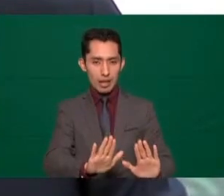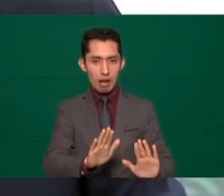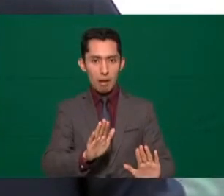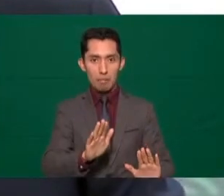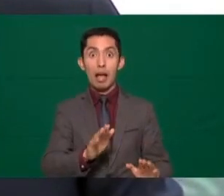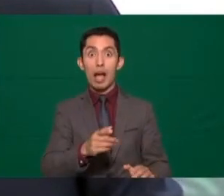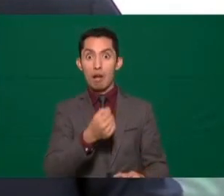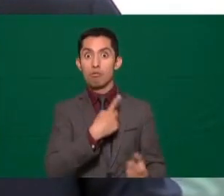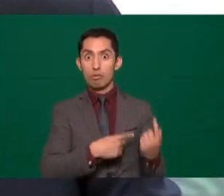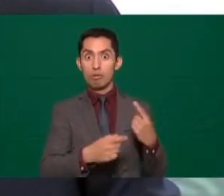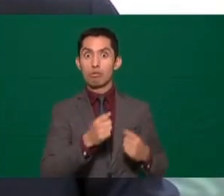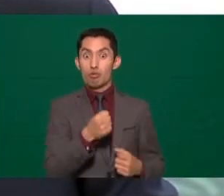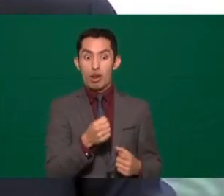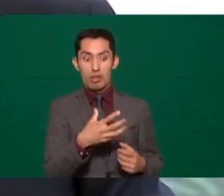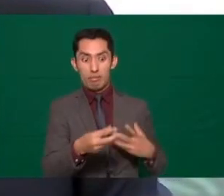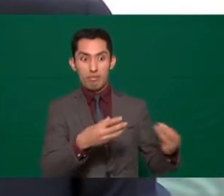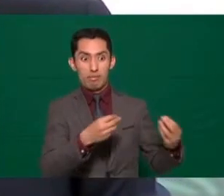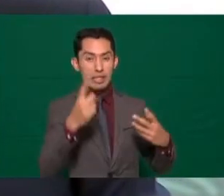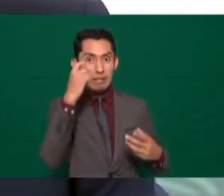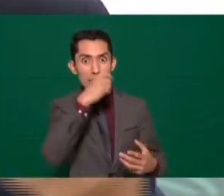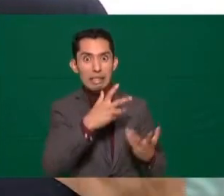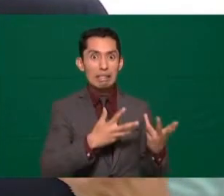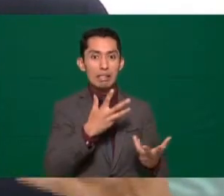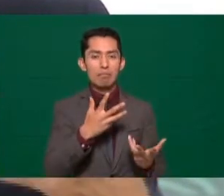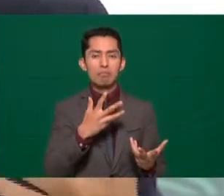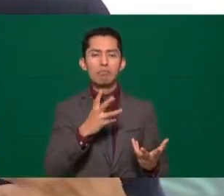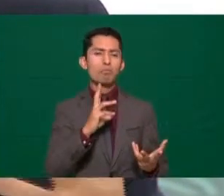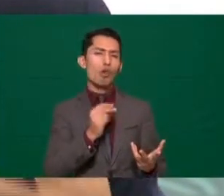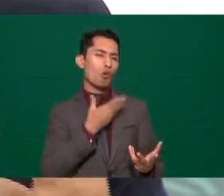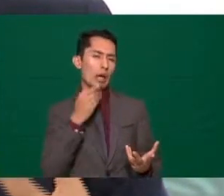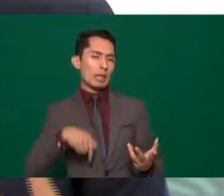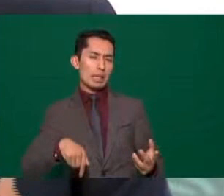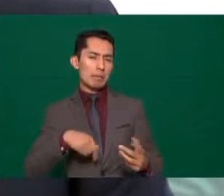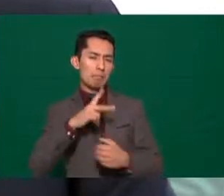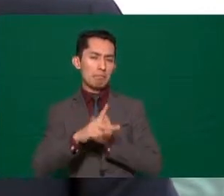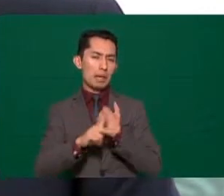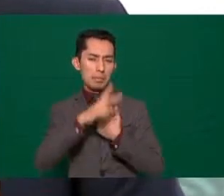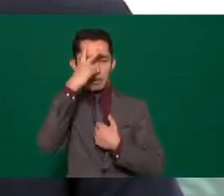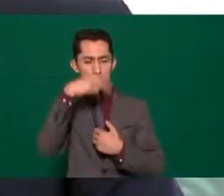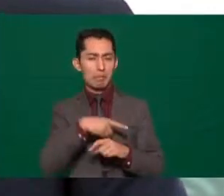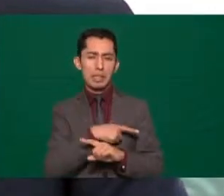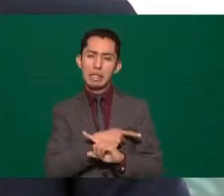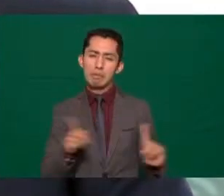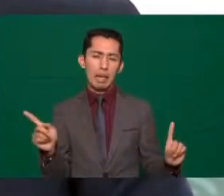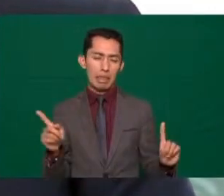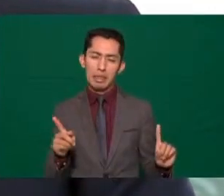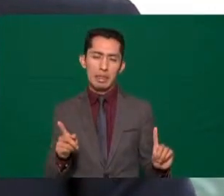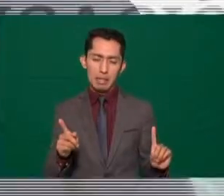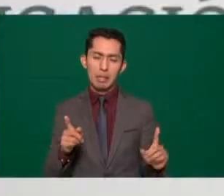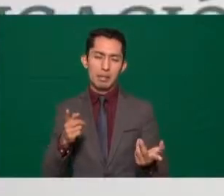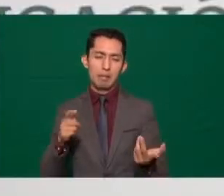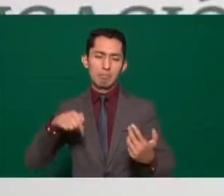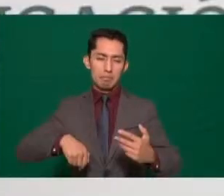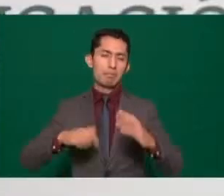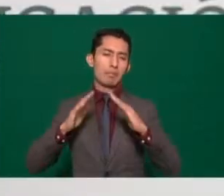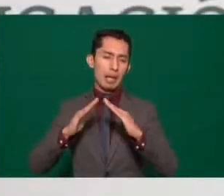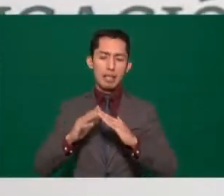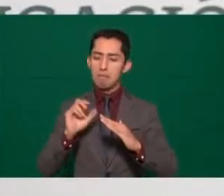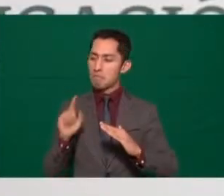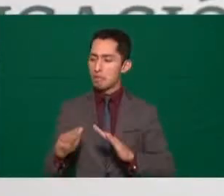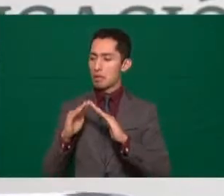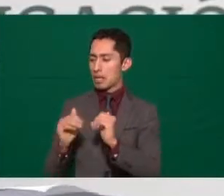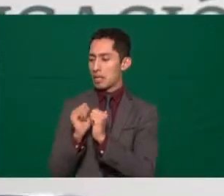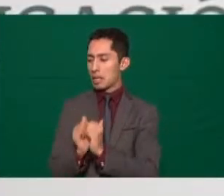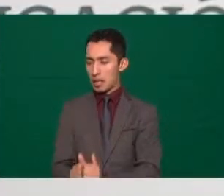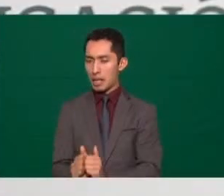tenemos esa costumbre, aquí se protegió más a nuestros adultos